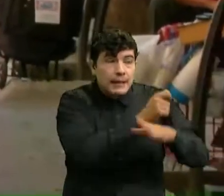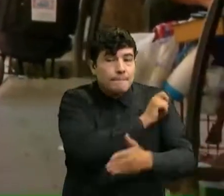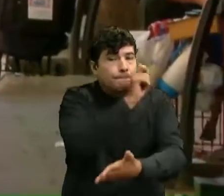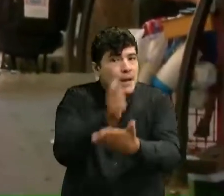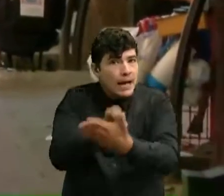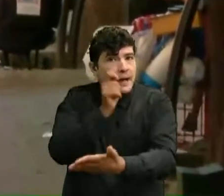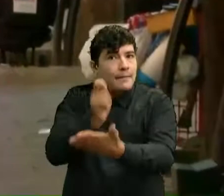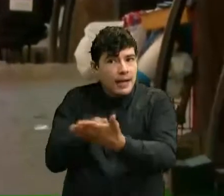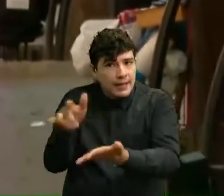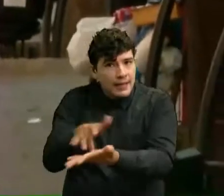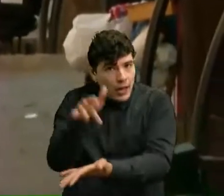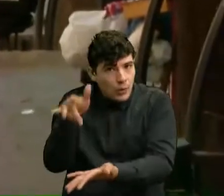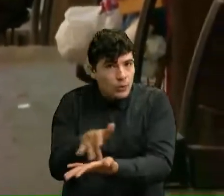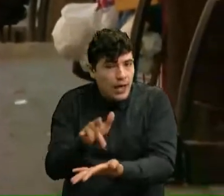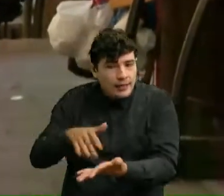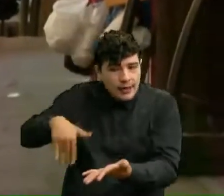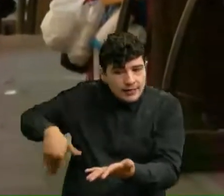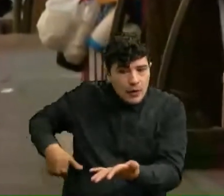los